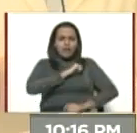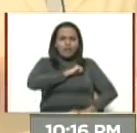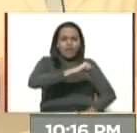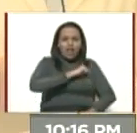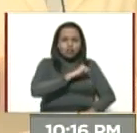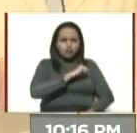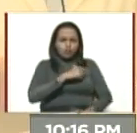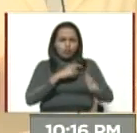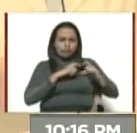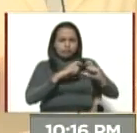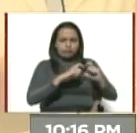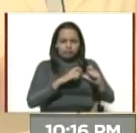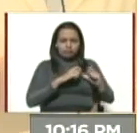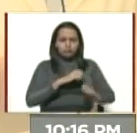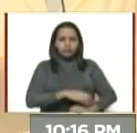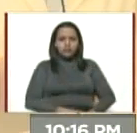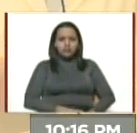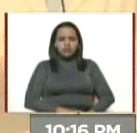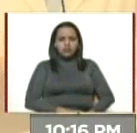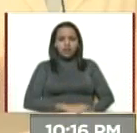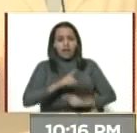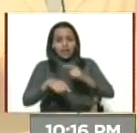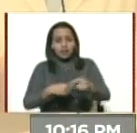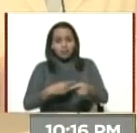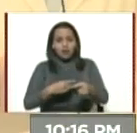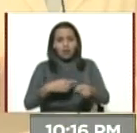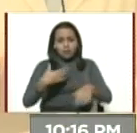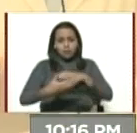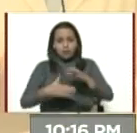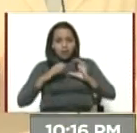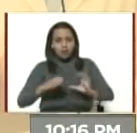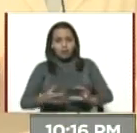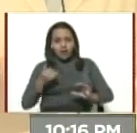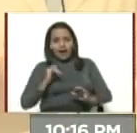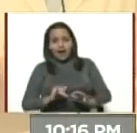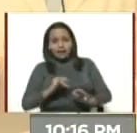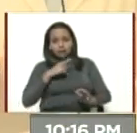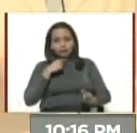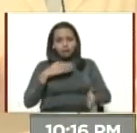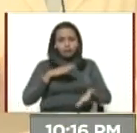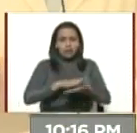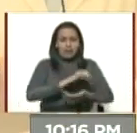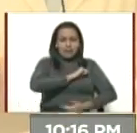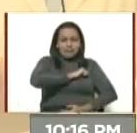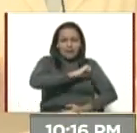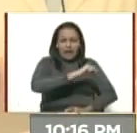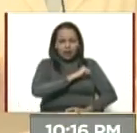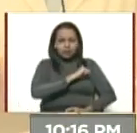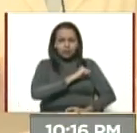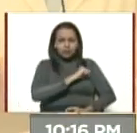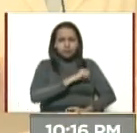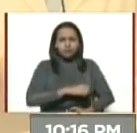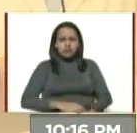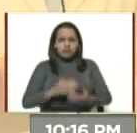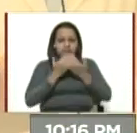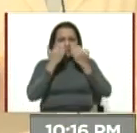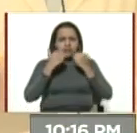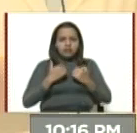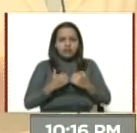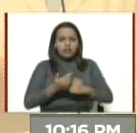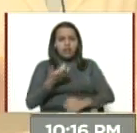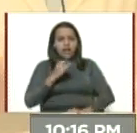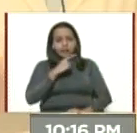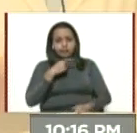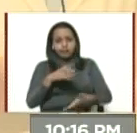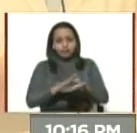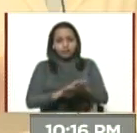al miocardio que junto con la falla multiorgánica lo condujo a un paro cardiorrespiratorio por el cual